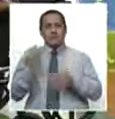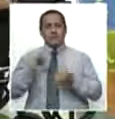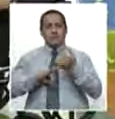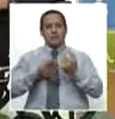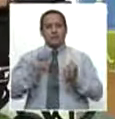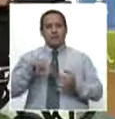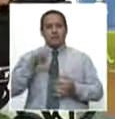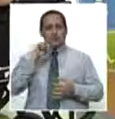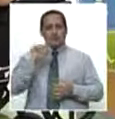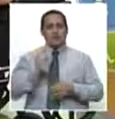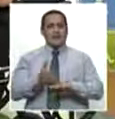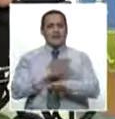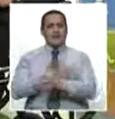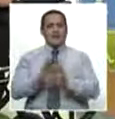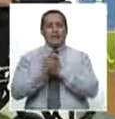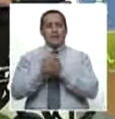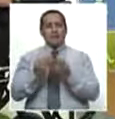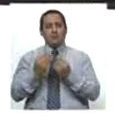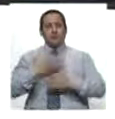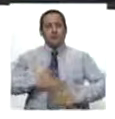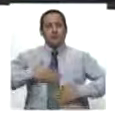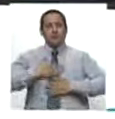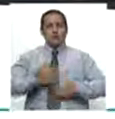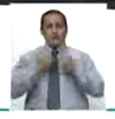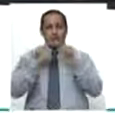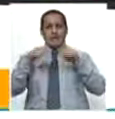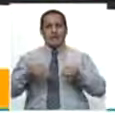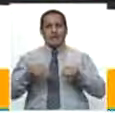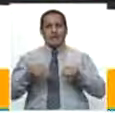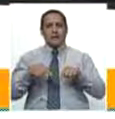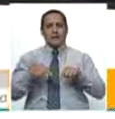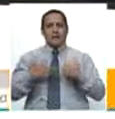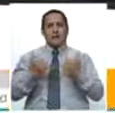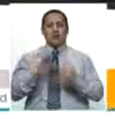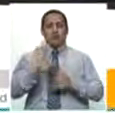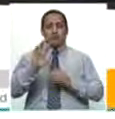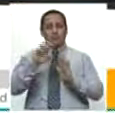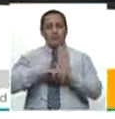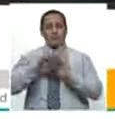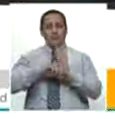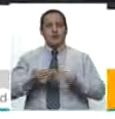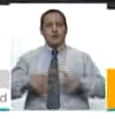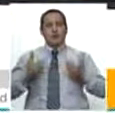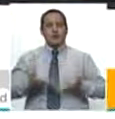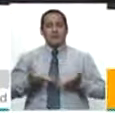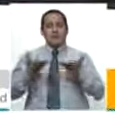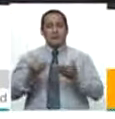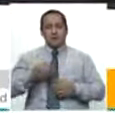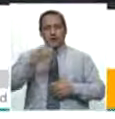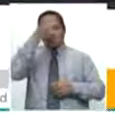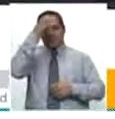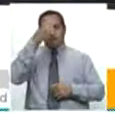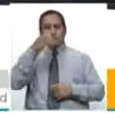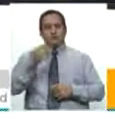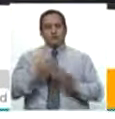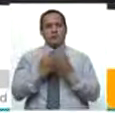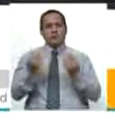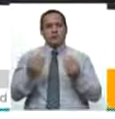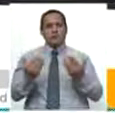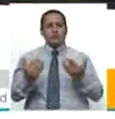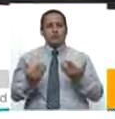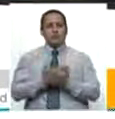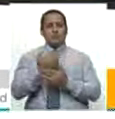como siempre nos tratamos. Como siempre, somos grandes amigas, muy contentas de estar acá en tu programa y de poder aportar en el conocimiento de la